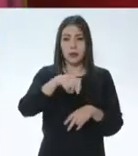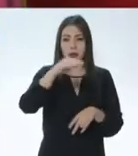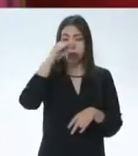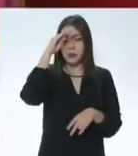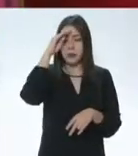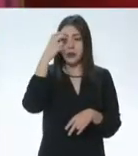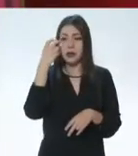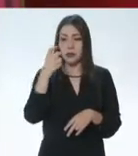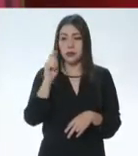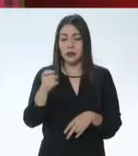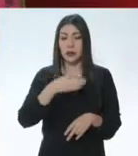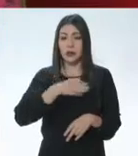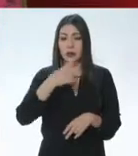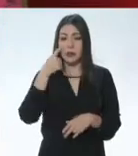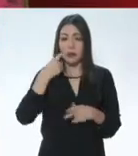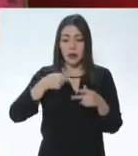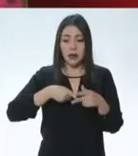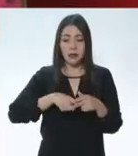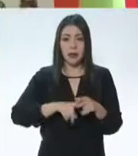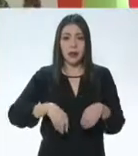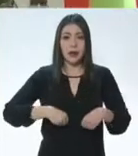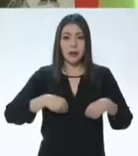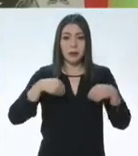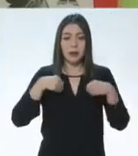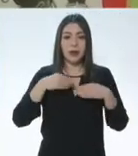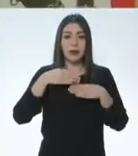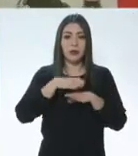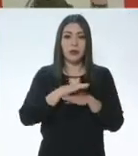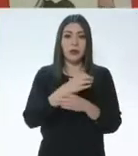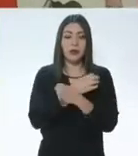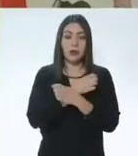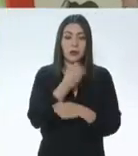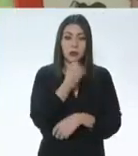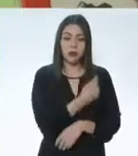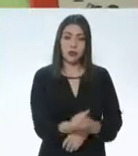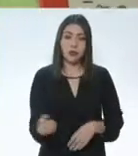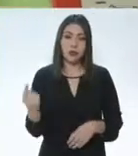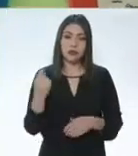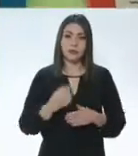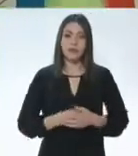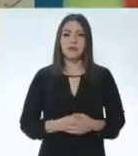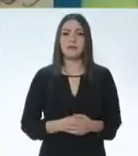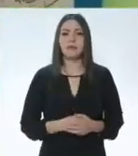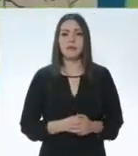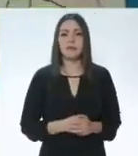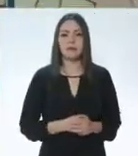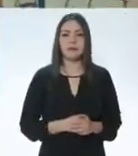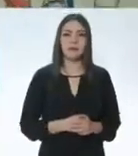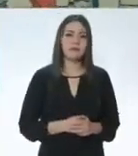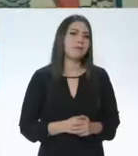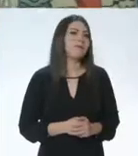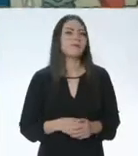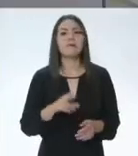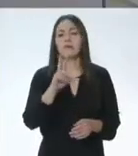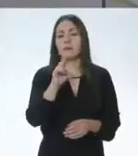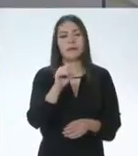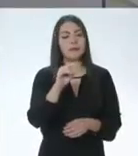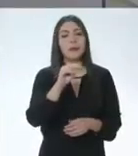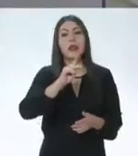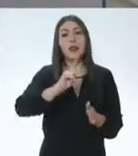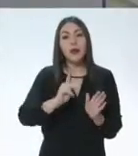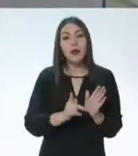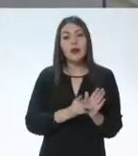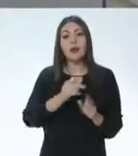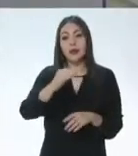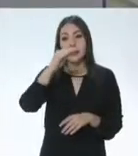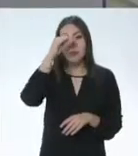vida educativa de un niño? No, nos parece que justo pensar que volver a pensar que los cuidados